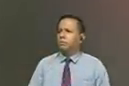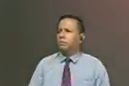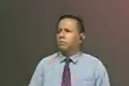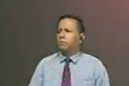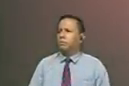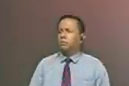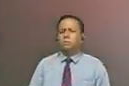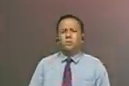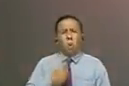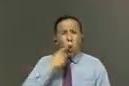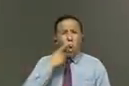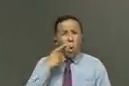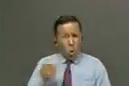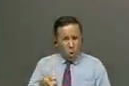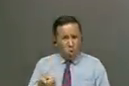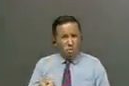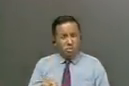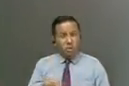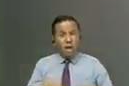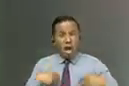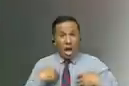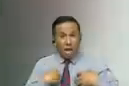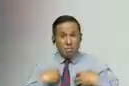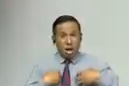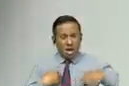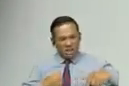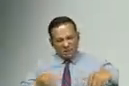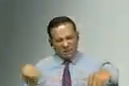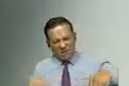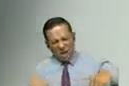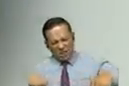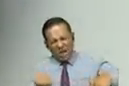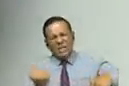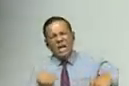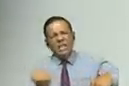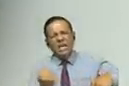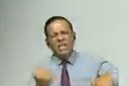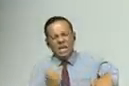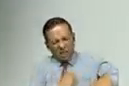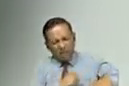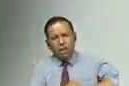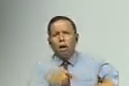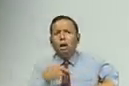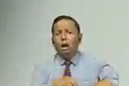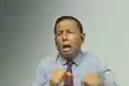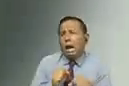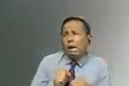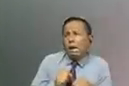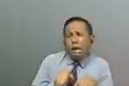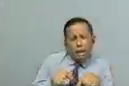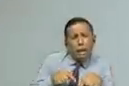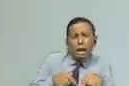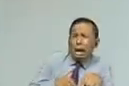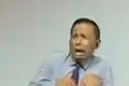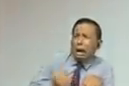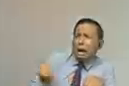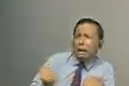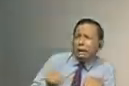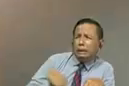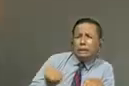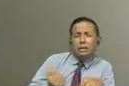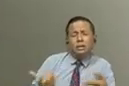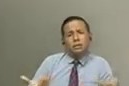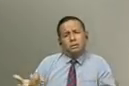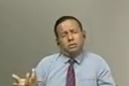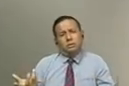Este sujeto que vemos en pantalla apuñala varias veces a esta mascota, una indefensa perrita, generando el rechazo no solo de